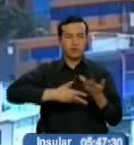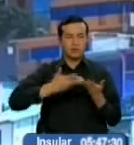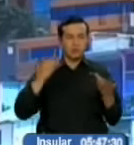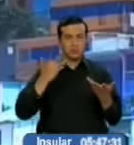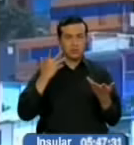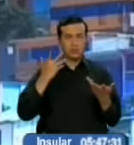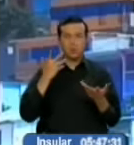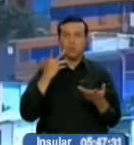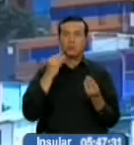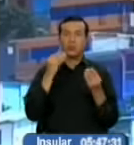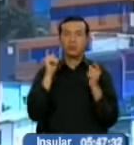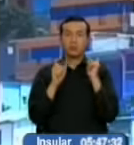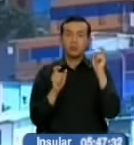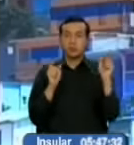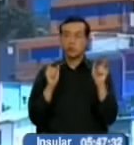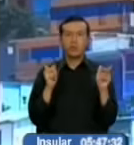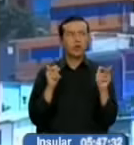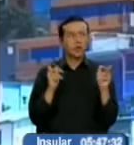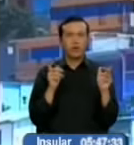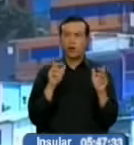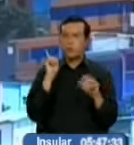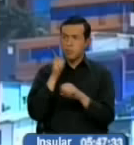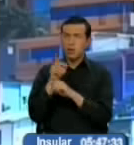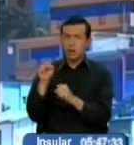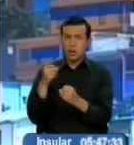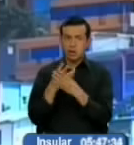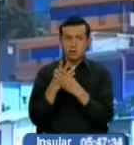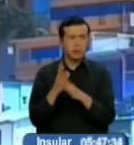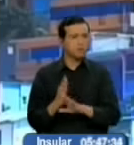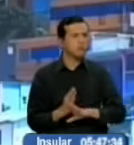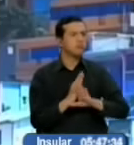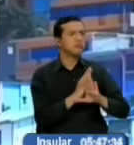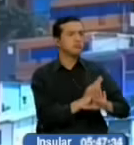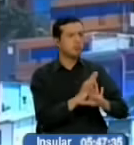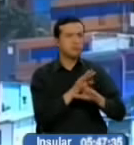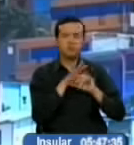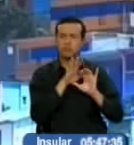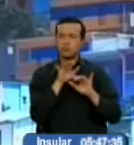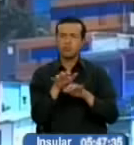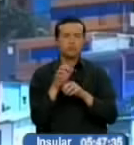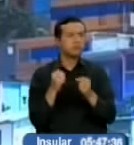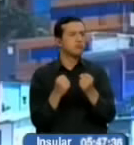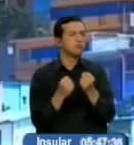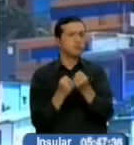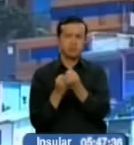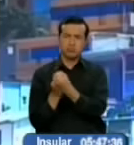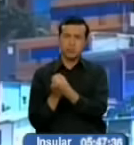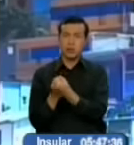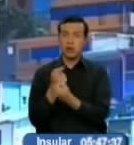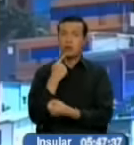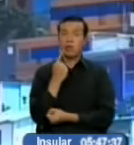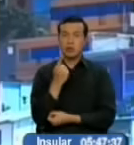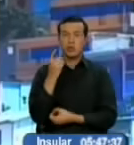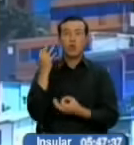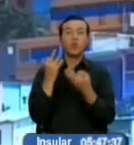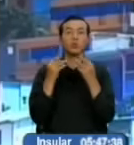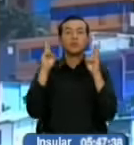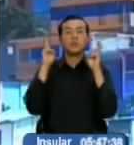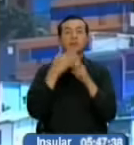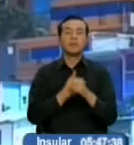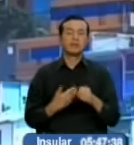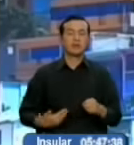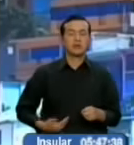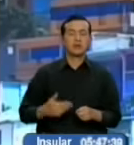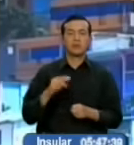orden provocó que miles de personas salgan a las calles a respaldarla. Bonafini dijo ser víctima de la mal llamada justicia del